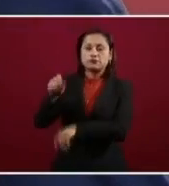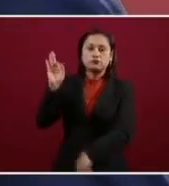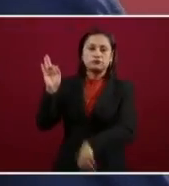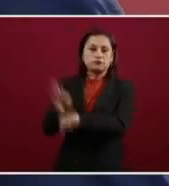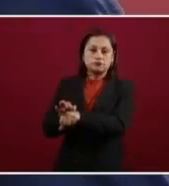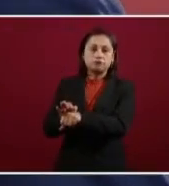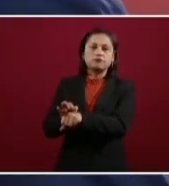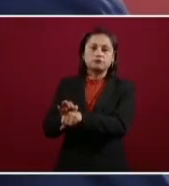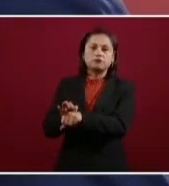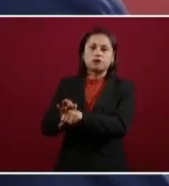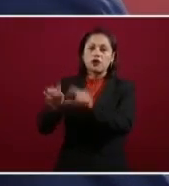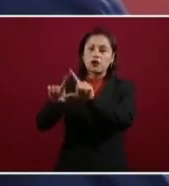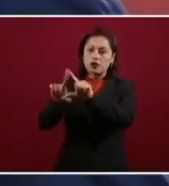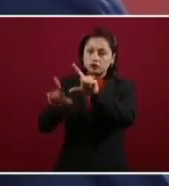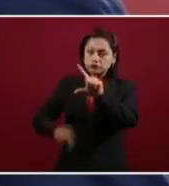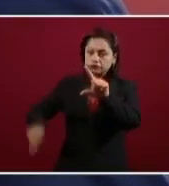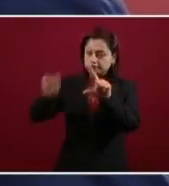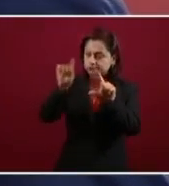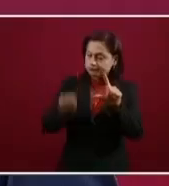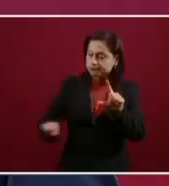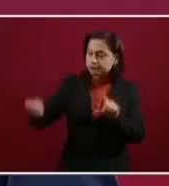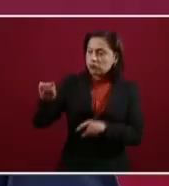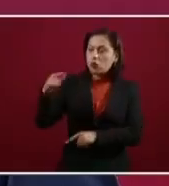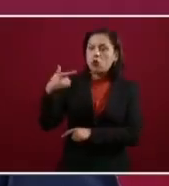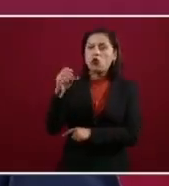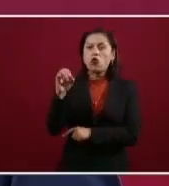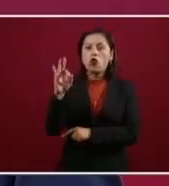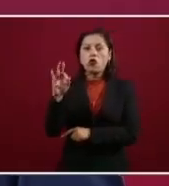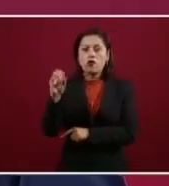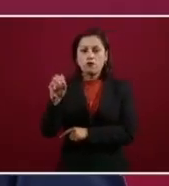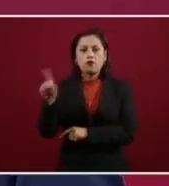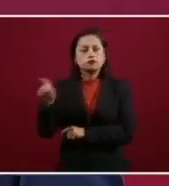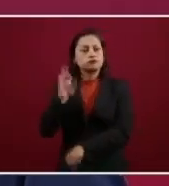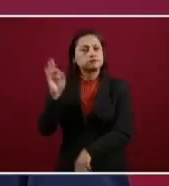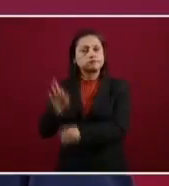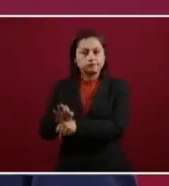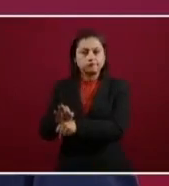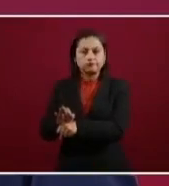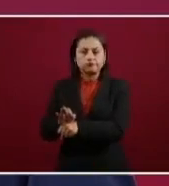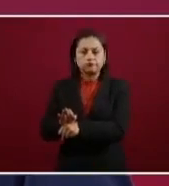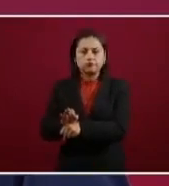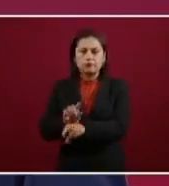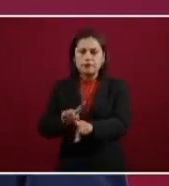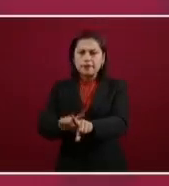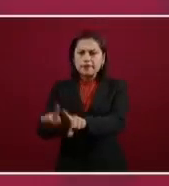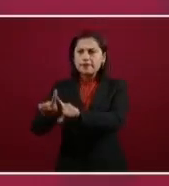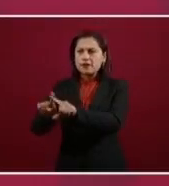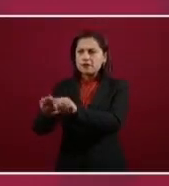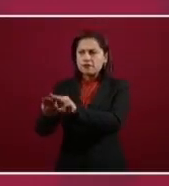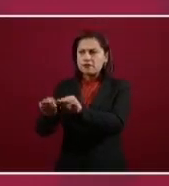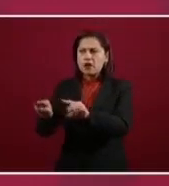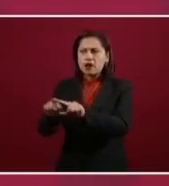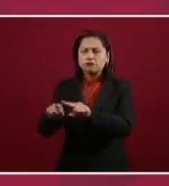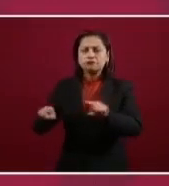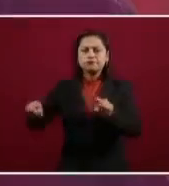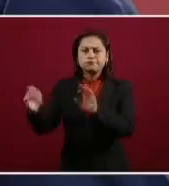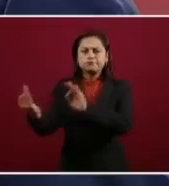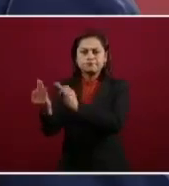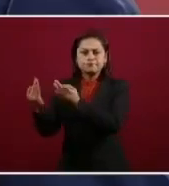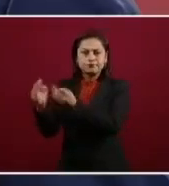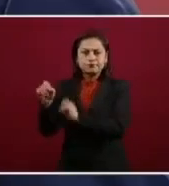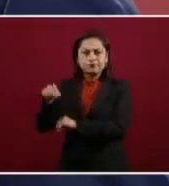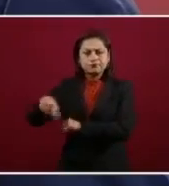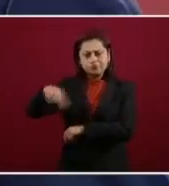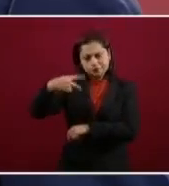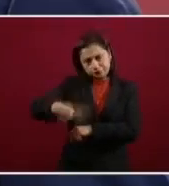todo el golfo toda esa región los litorales de mexico es un